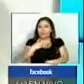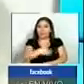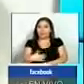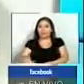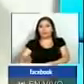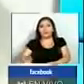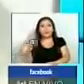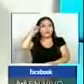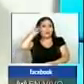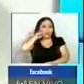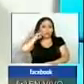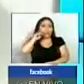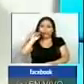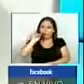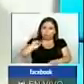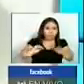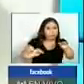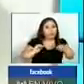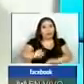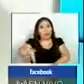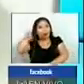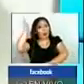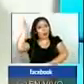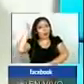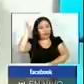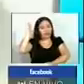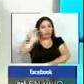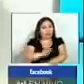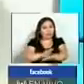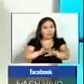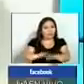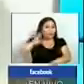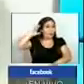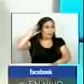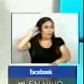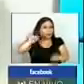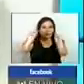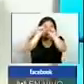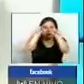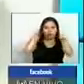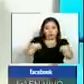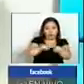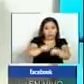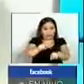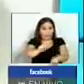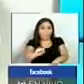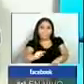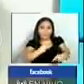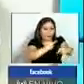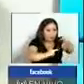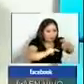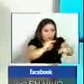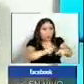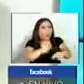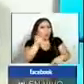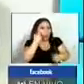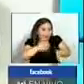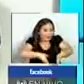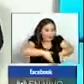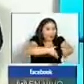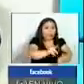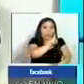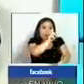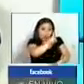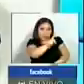Bukele, anunció su apertura a través de una cadena nacional de radio y televisión. Esta fase está situada entre los pabellones 1